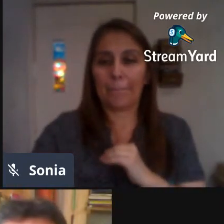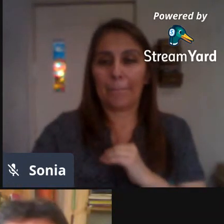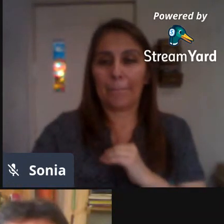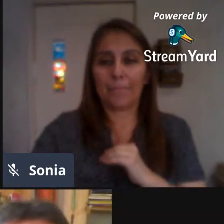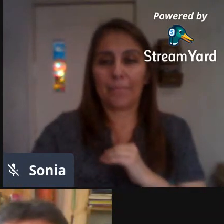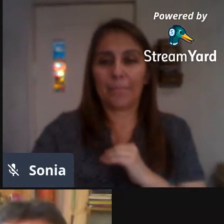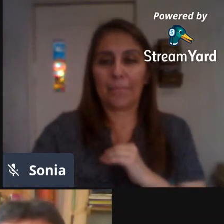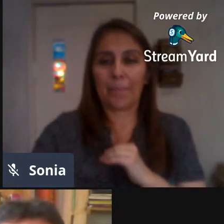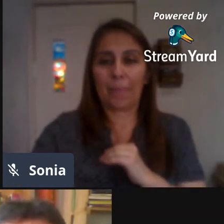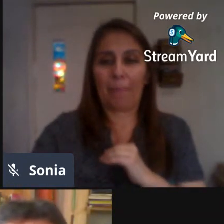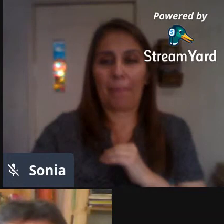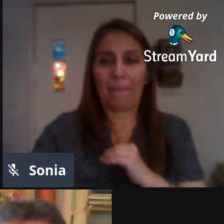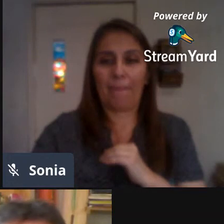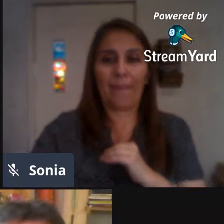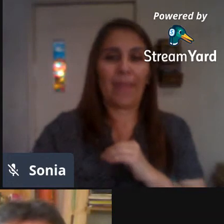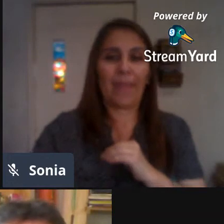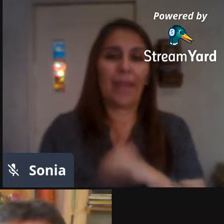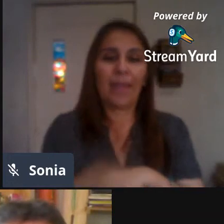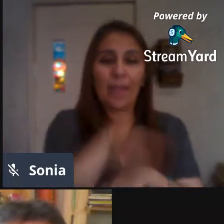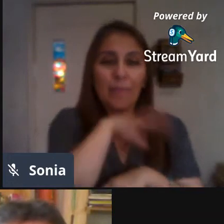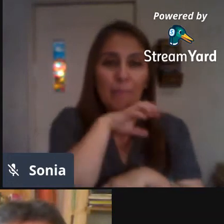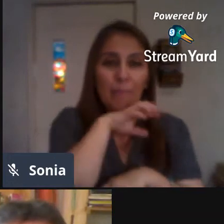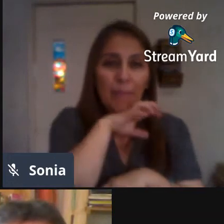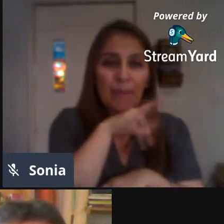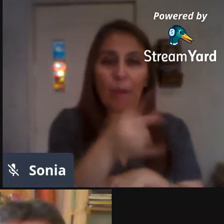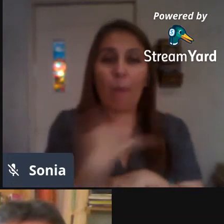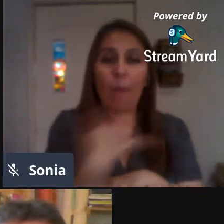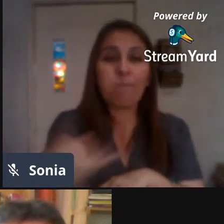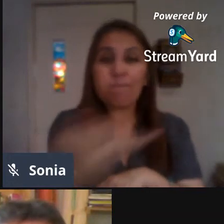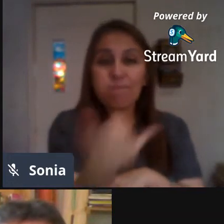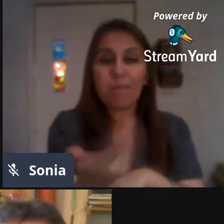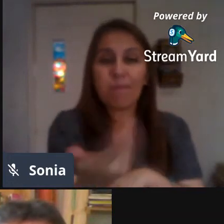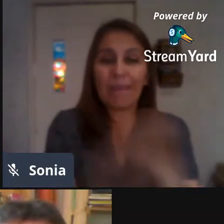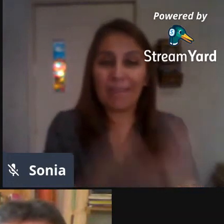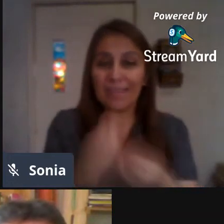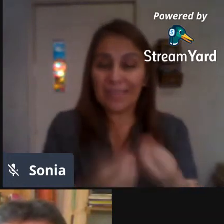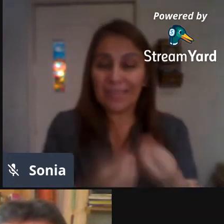muñoz entonces ahora vamos a ver cómo sale